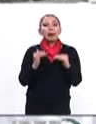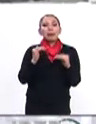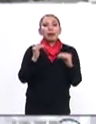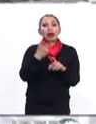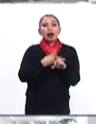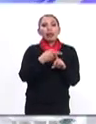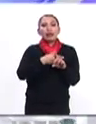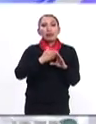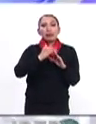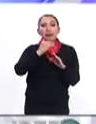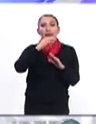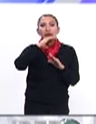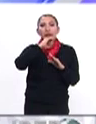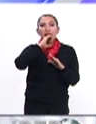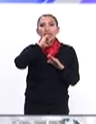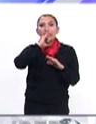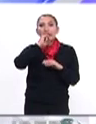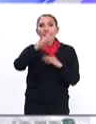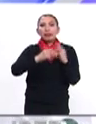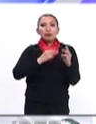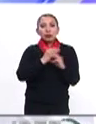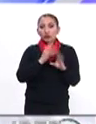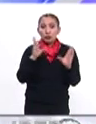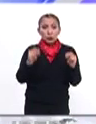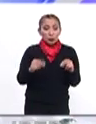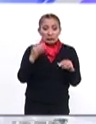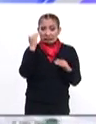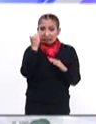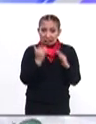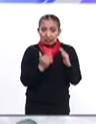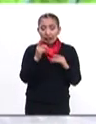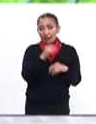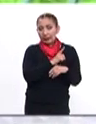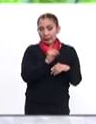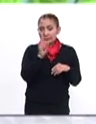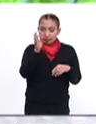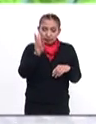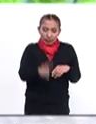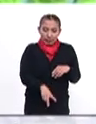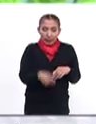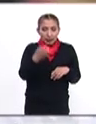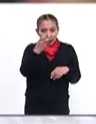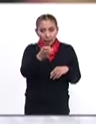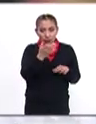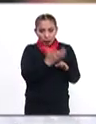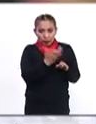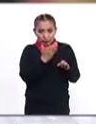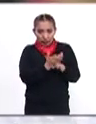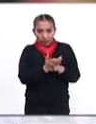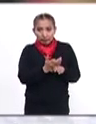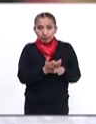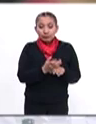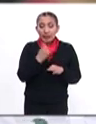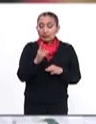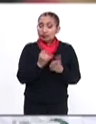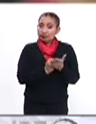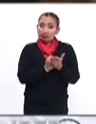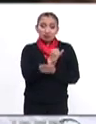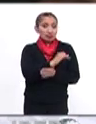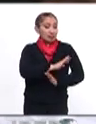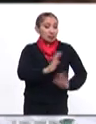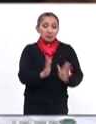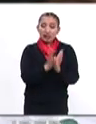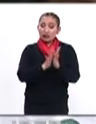los grados de temperatura global. Y en ese sentido, pues tenemos que admitir que para este momento es definitoria